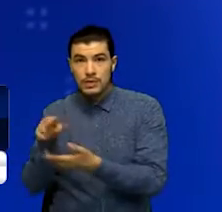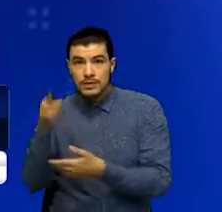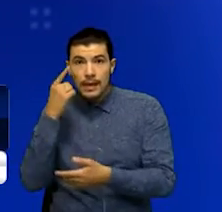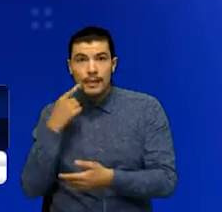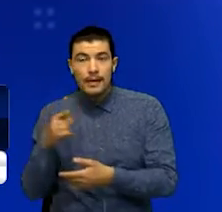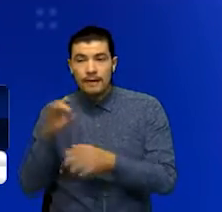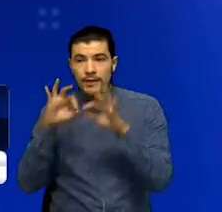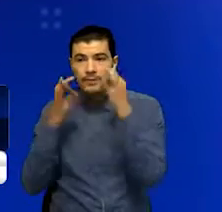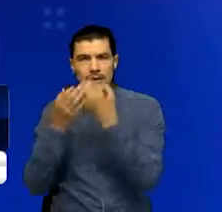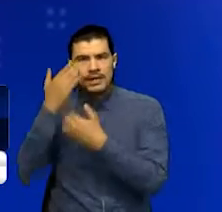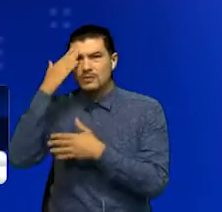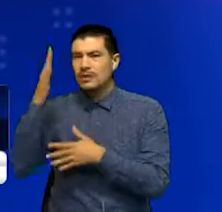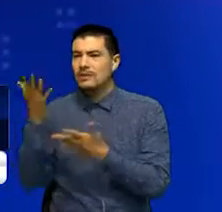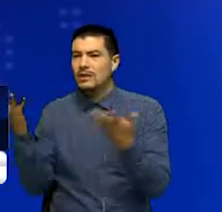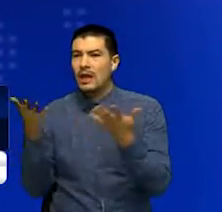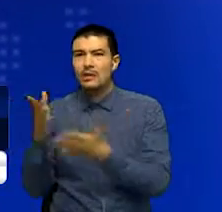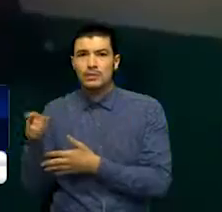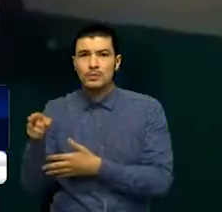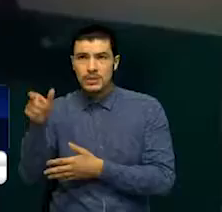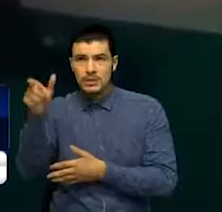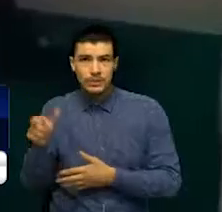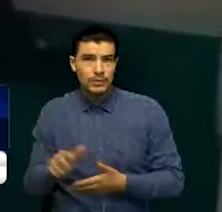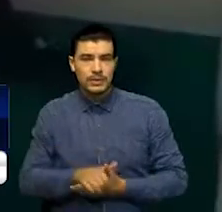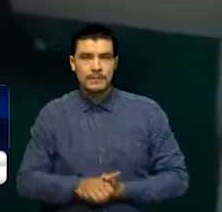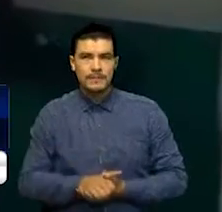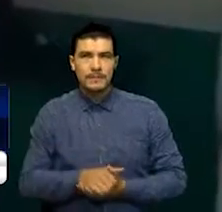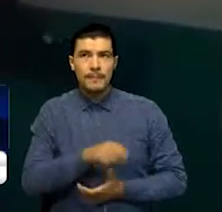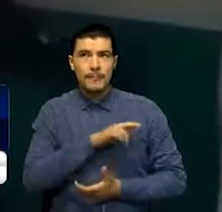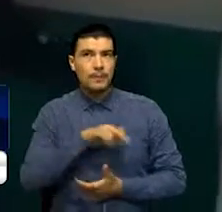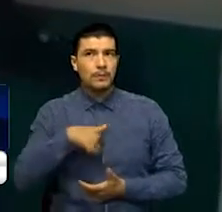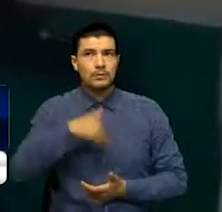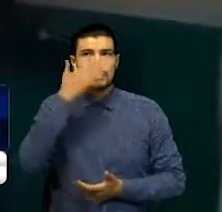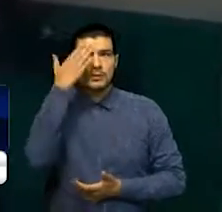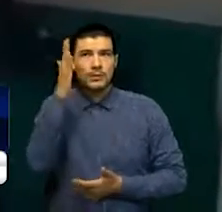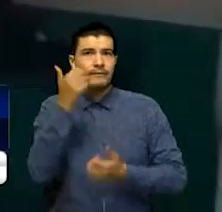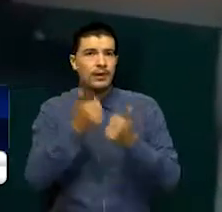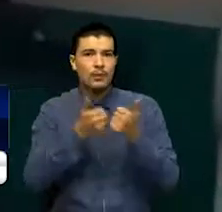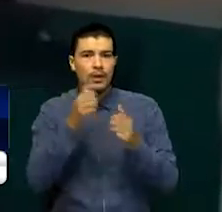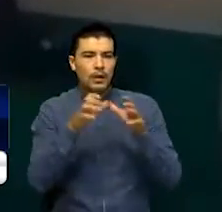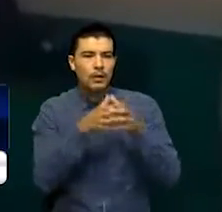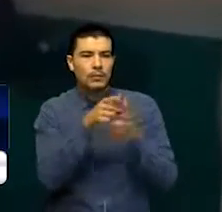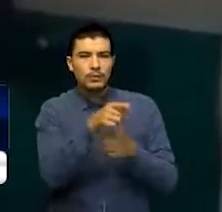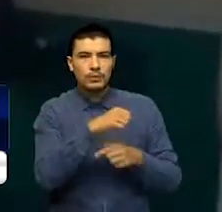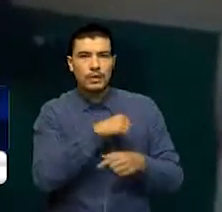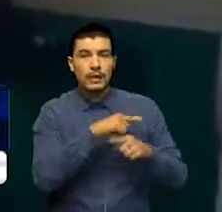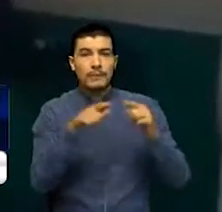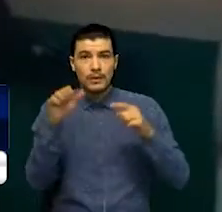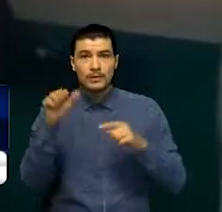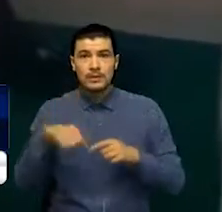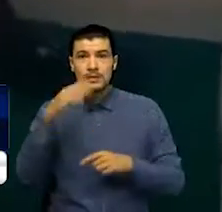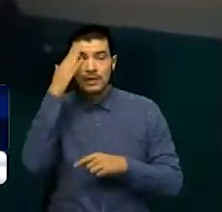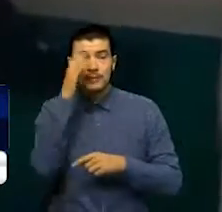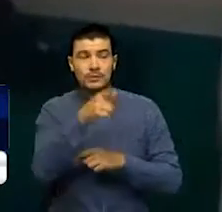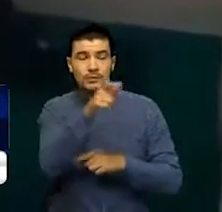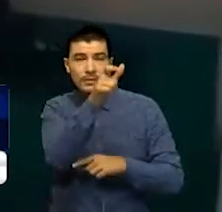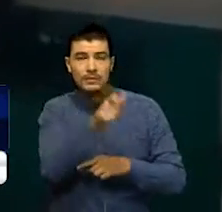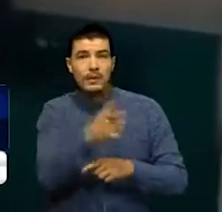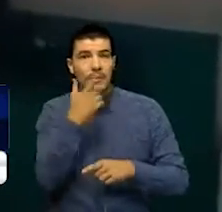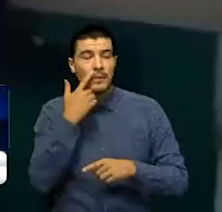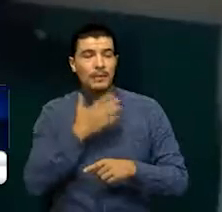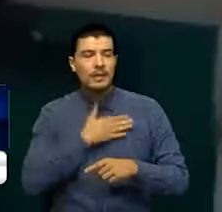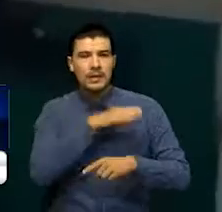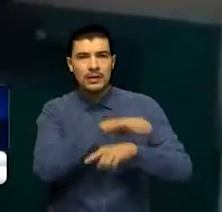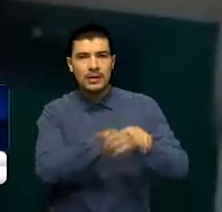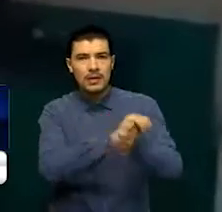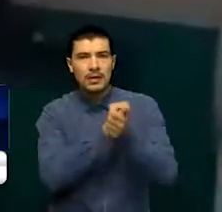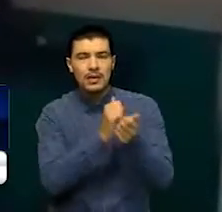familia no volvió a saber nada de su paradero no sabemos qué grupo lo tiene pero lo que sí sabemos que está privado la libertad así es